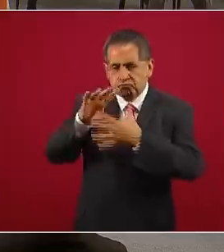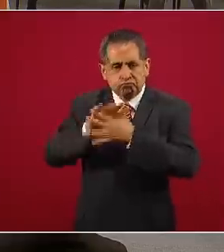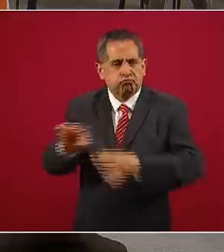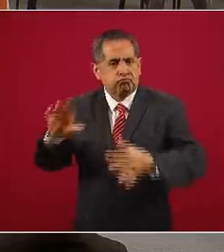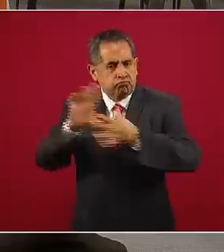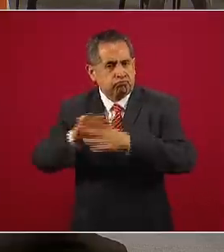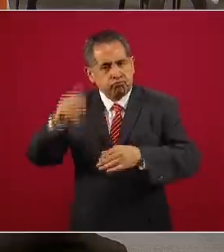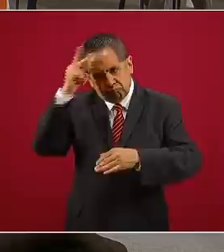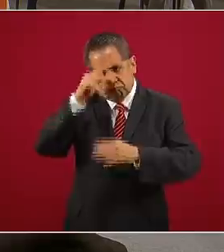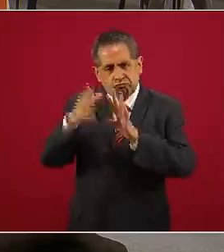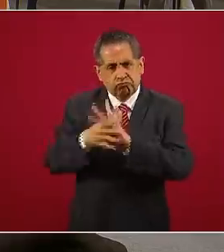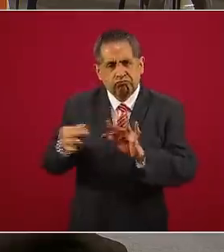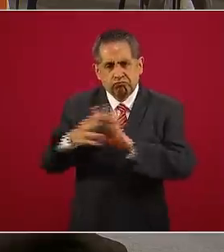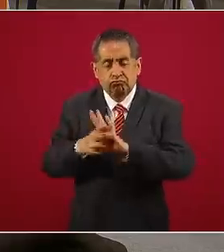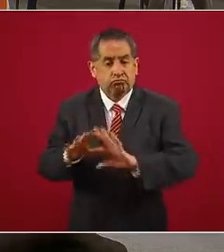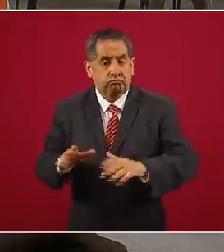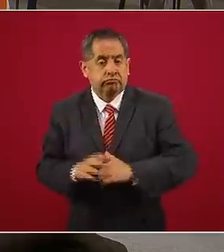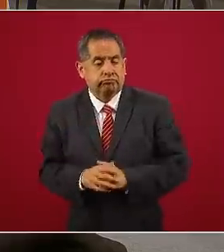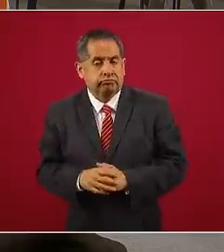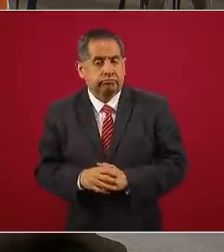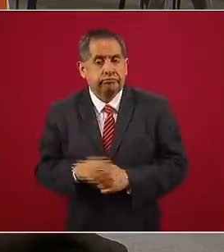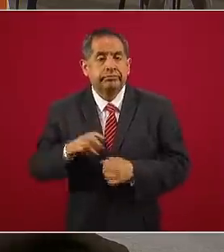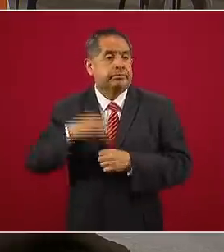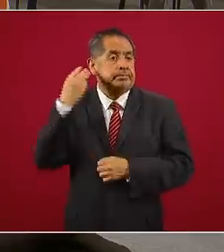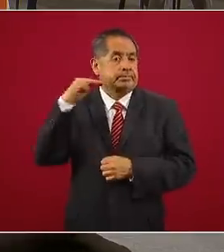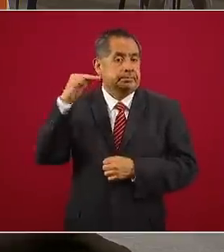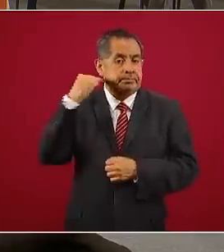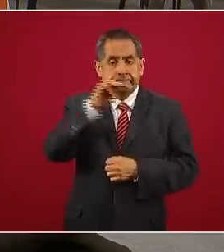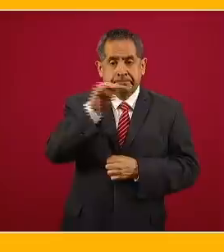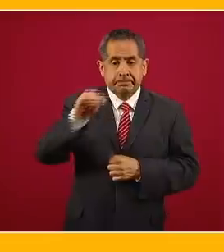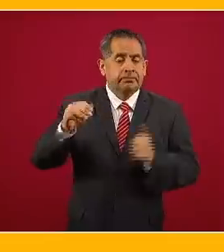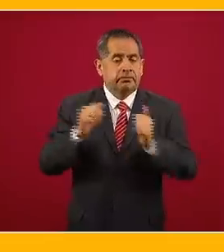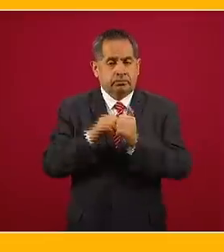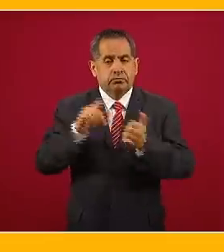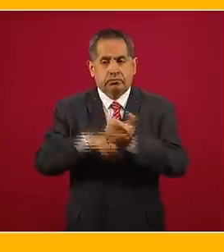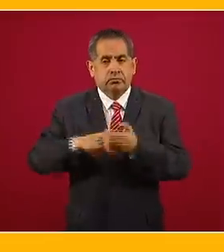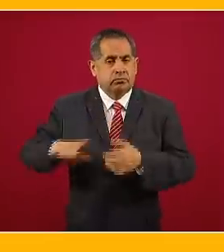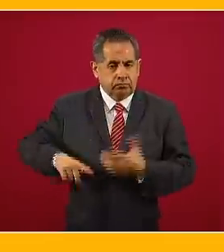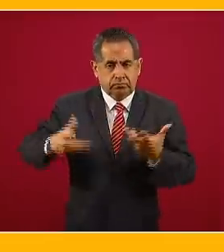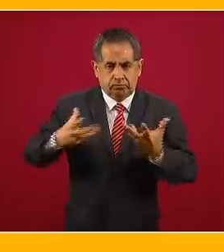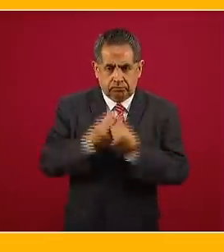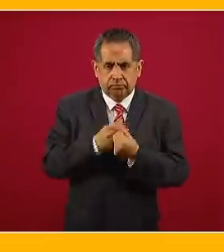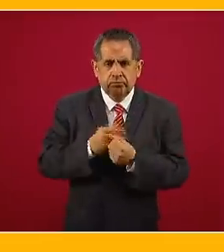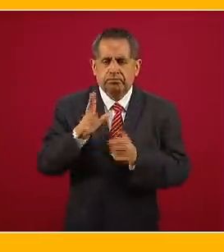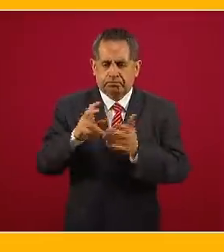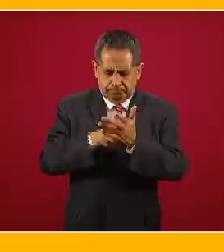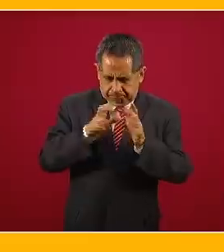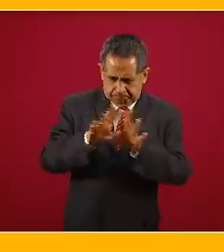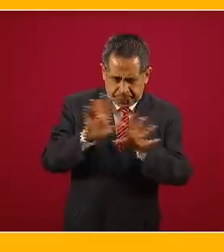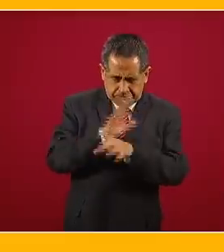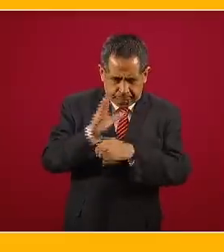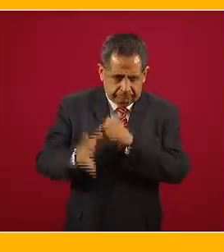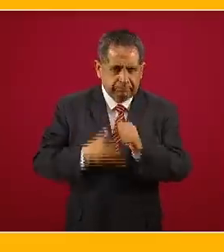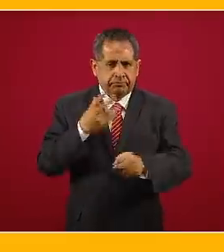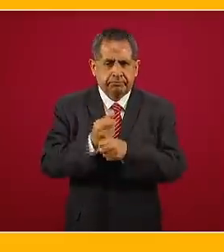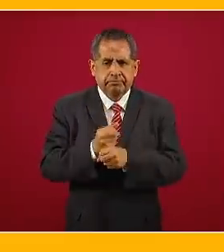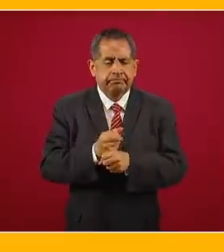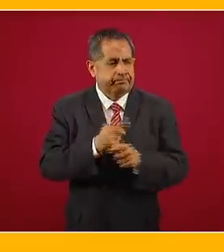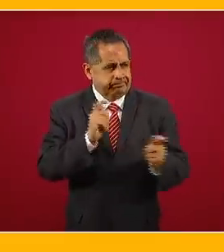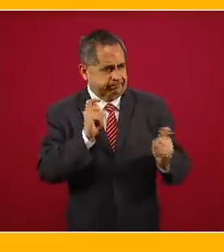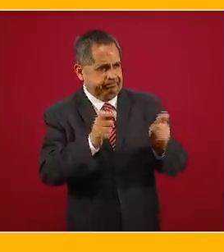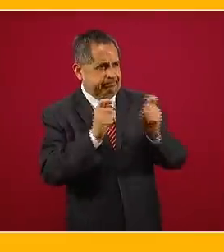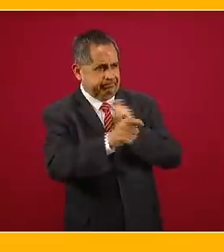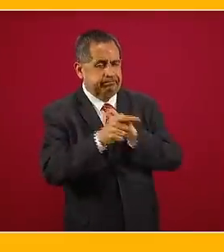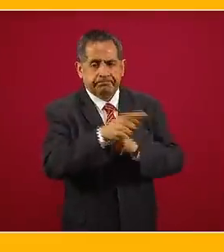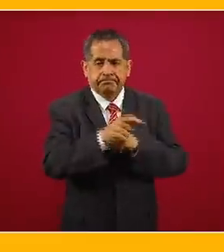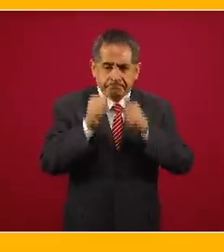psicológica en el crit michoacán de la mano del gobierno del estado se hizo una reconversión para transformar el crit en un centro